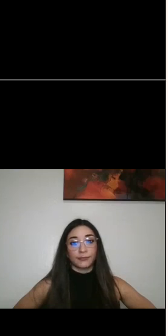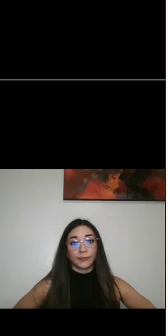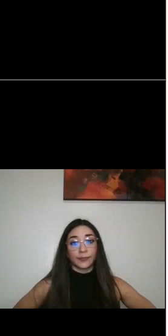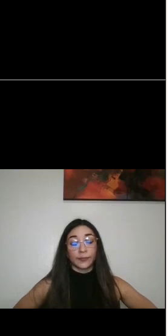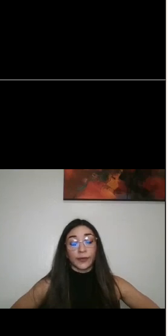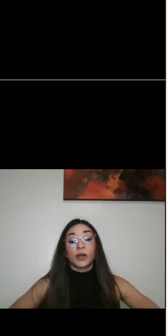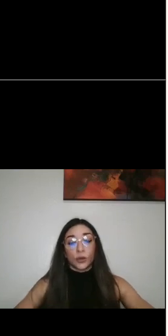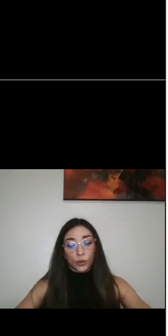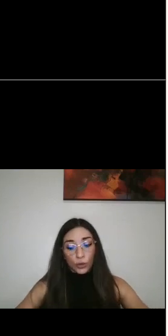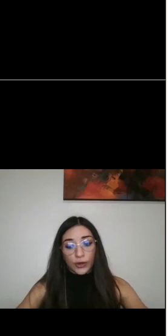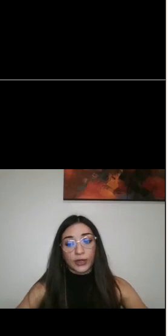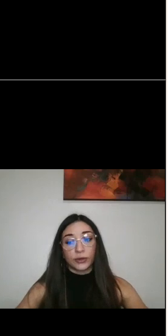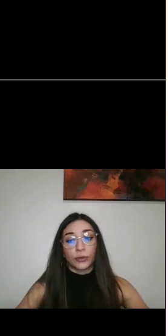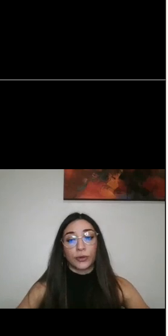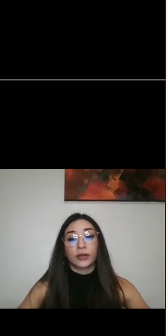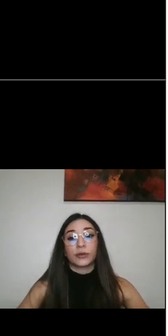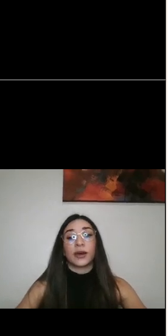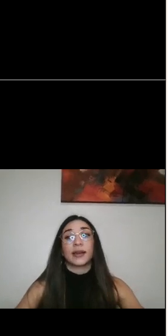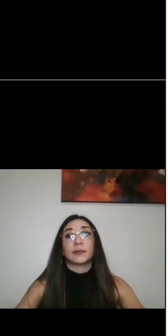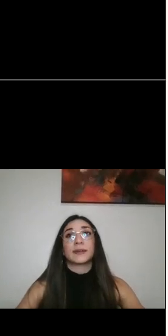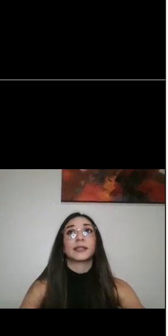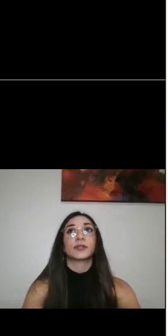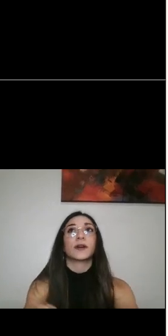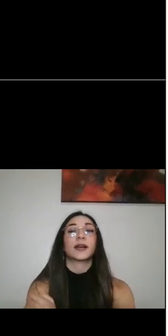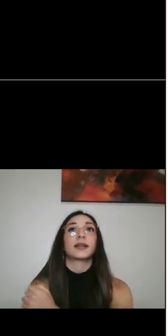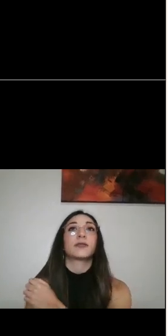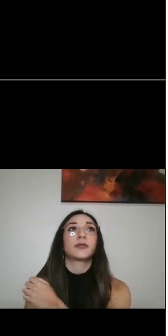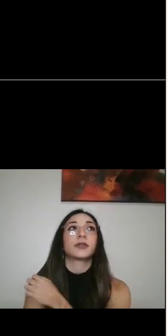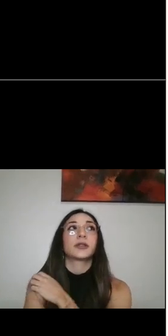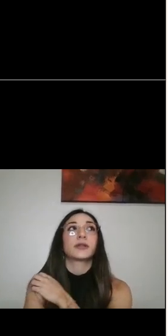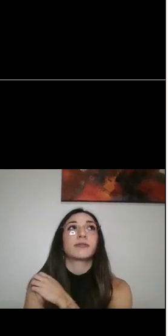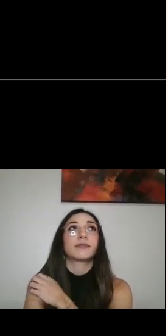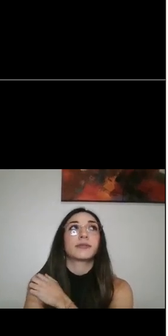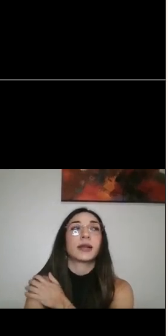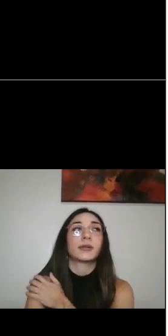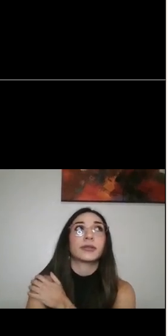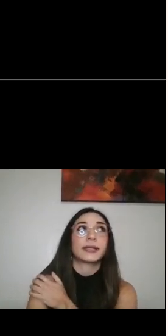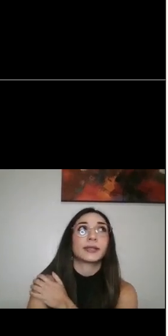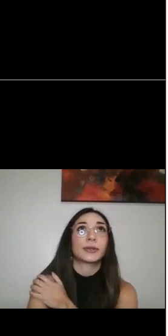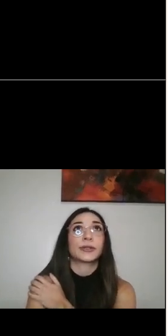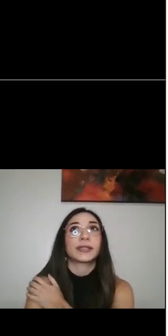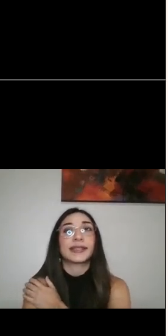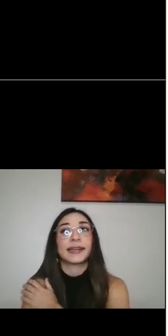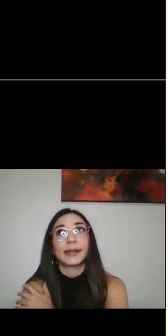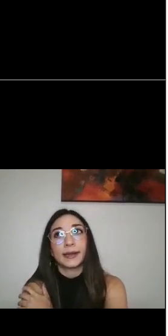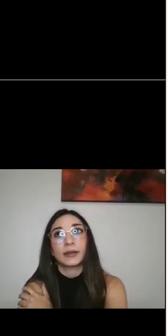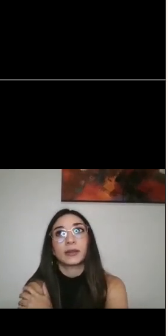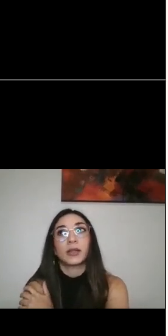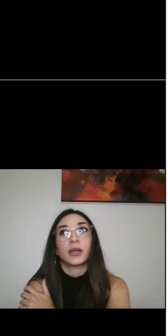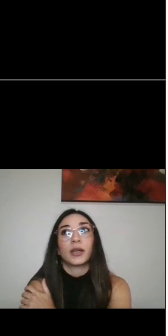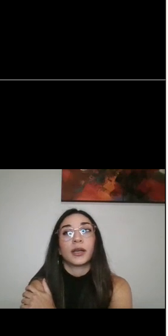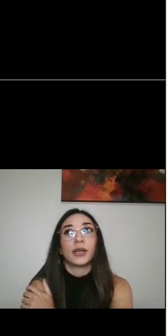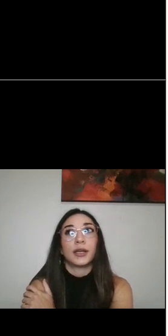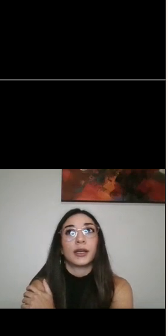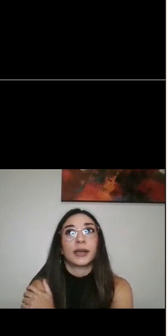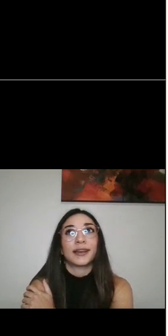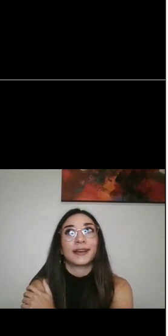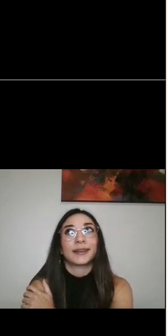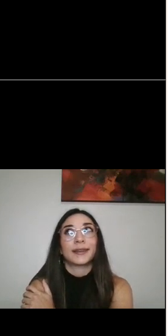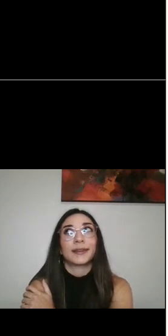lenguaje. Correcto, correcto. Además de eso, hay algunos trastornos que se generan